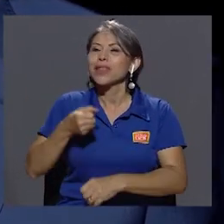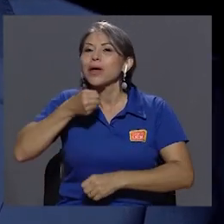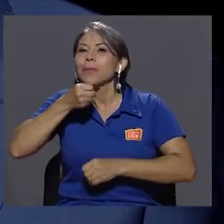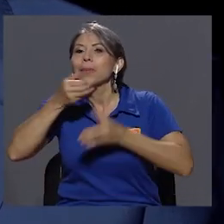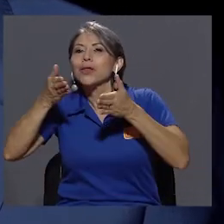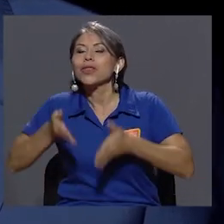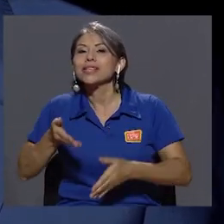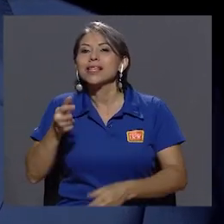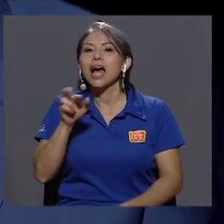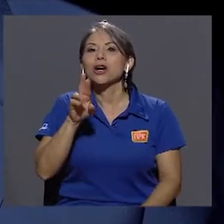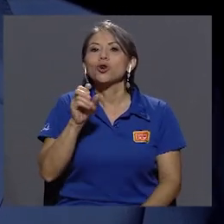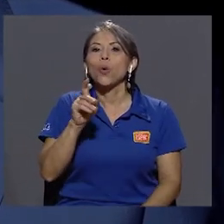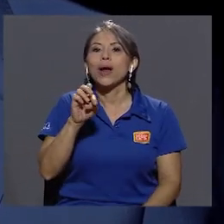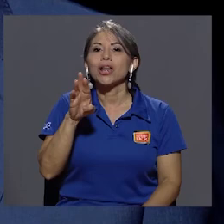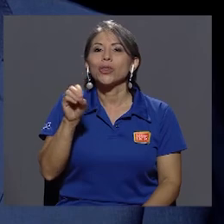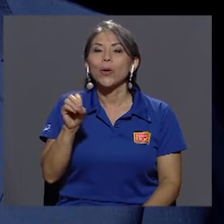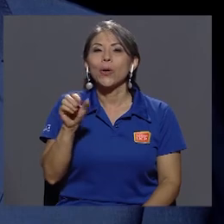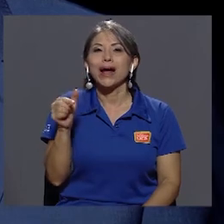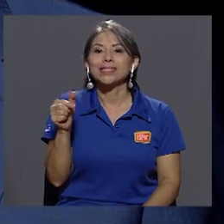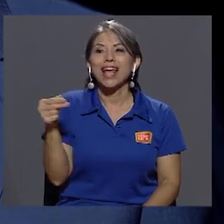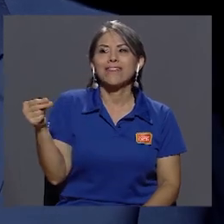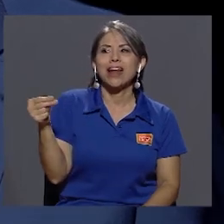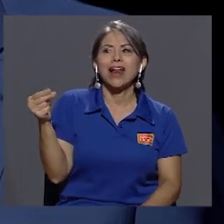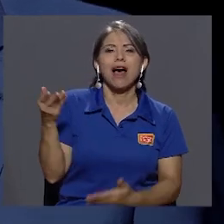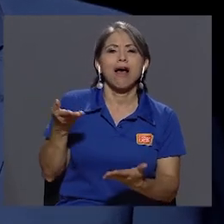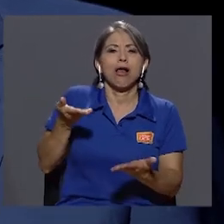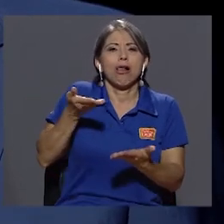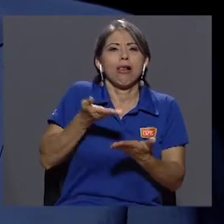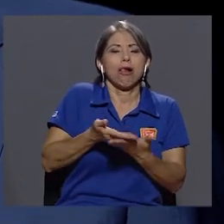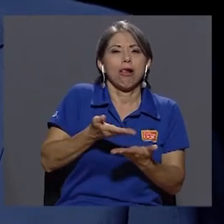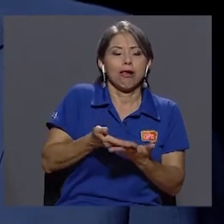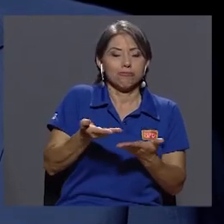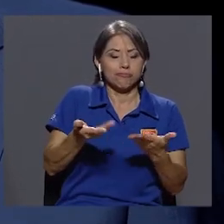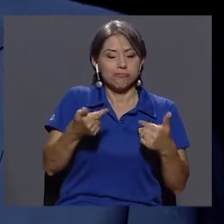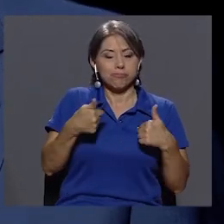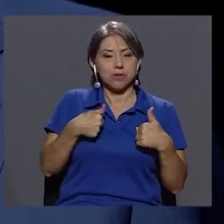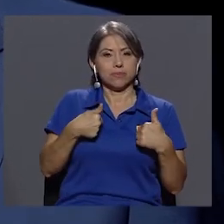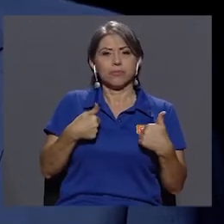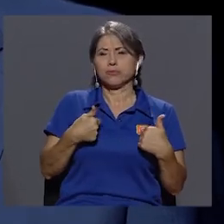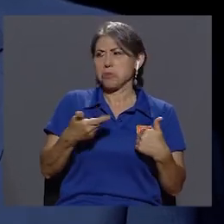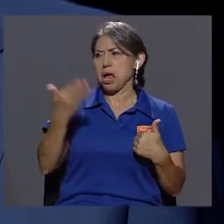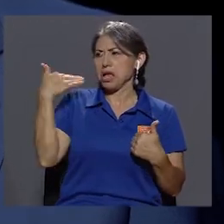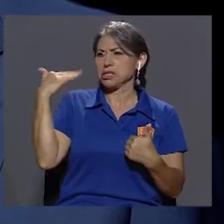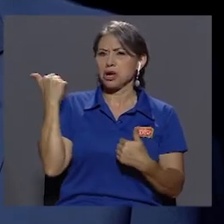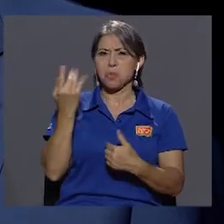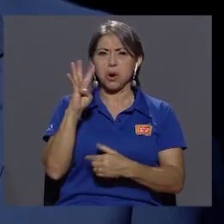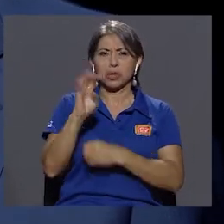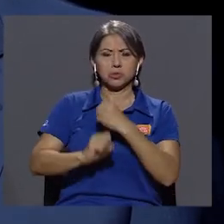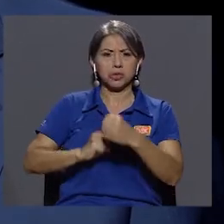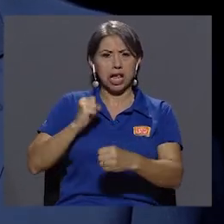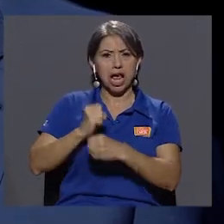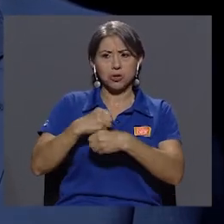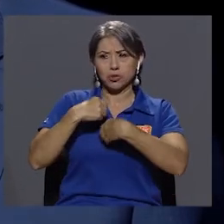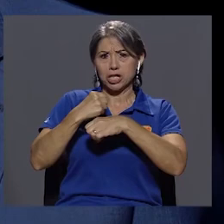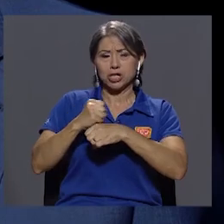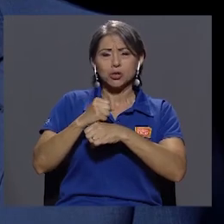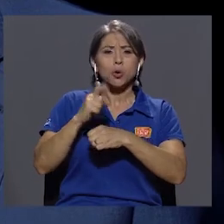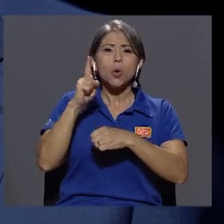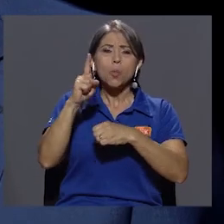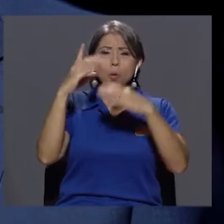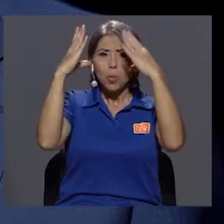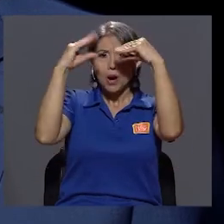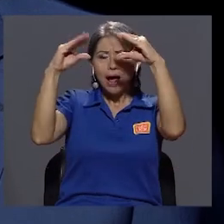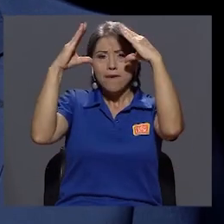roberto garcía herbera y en el que hace muy como 14 o 15 bis una semblanza de